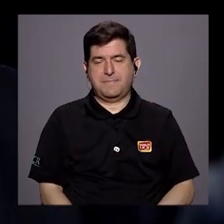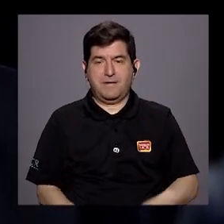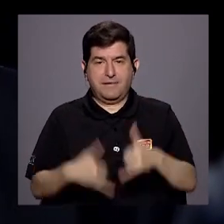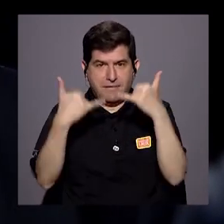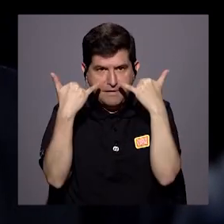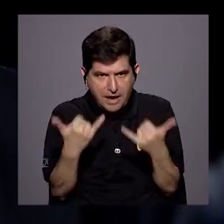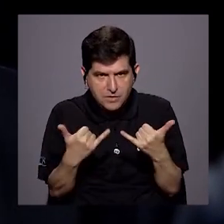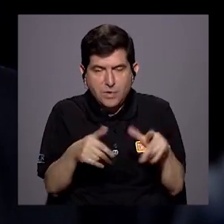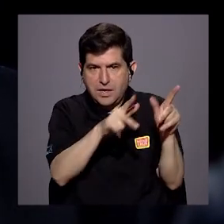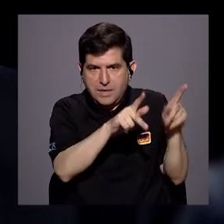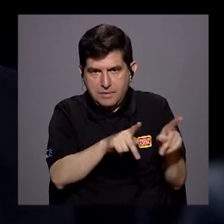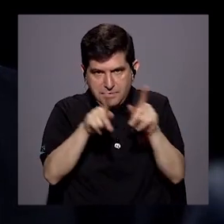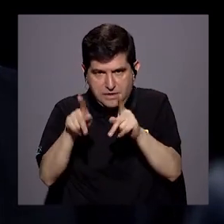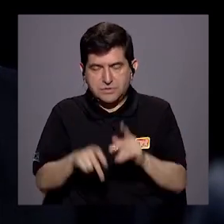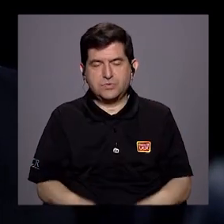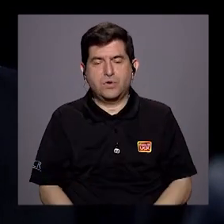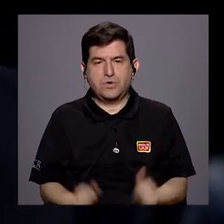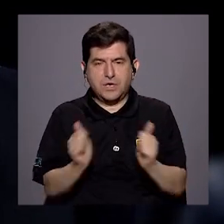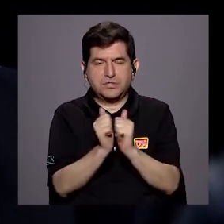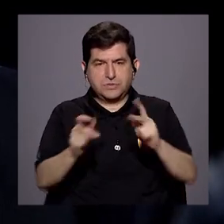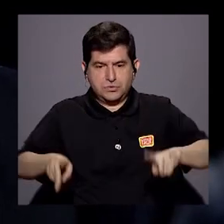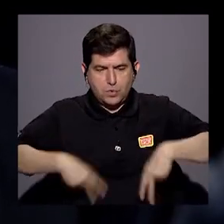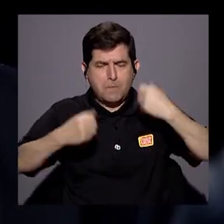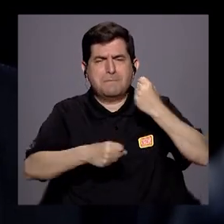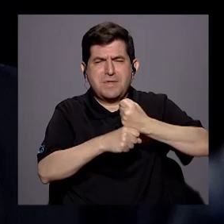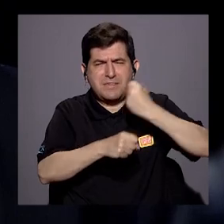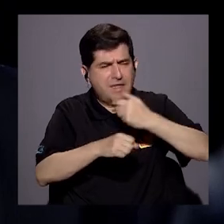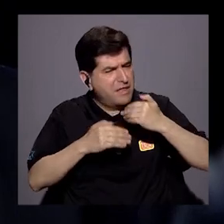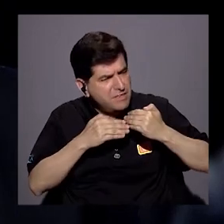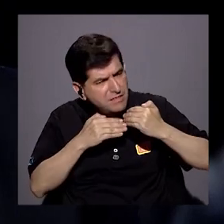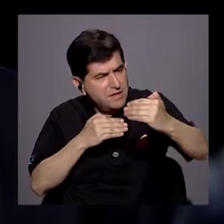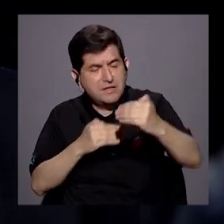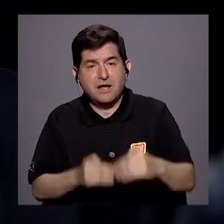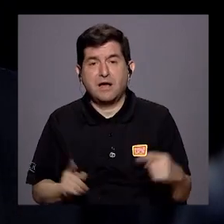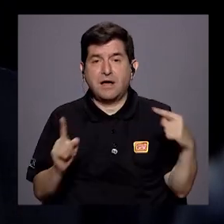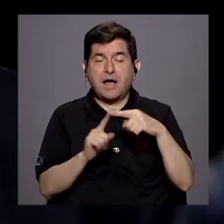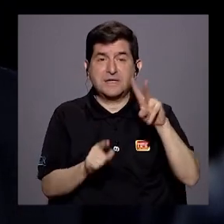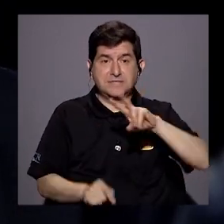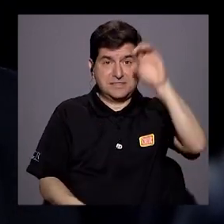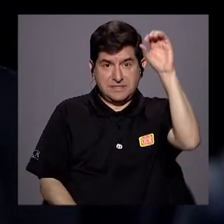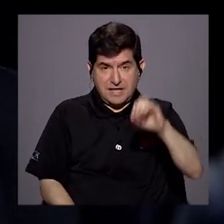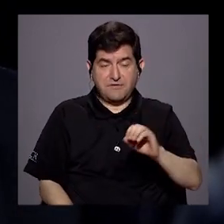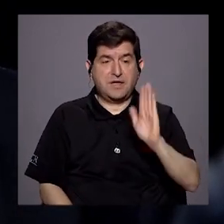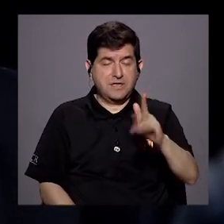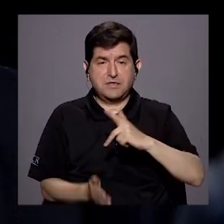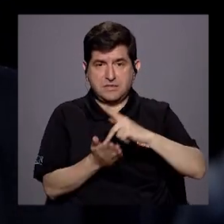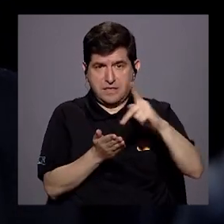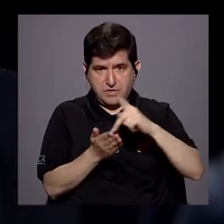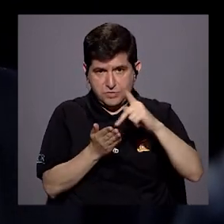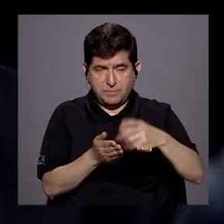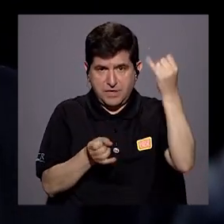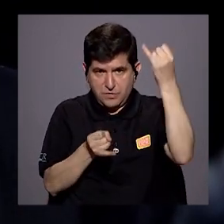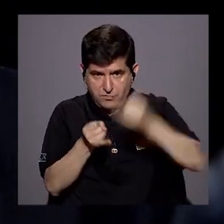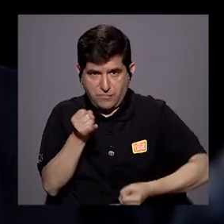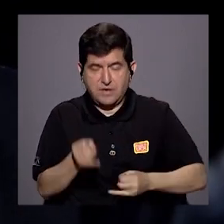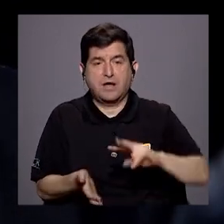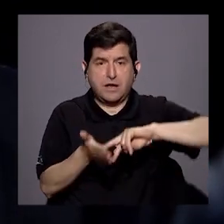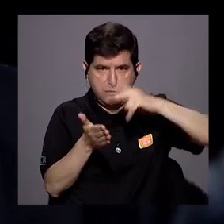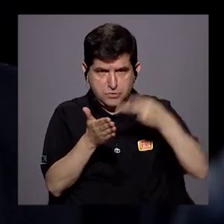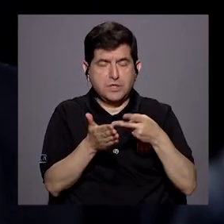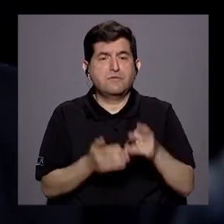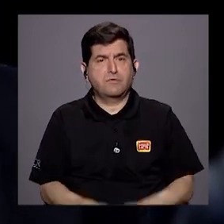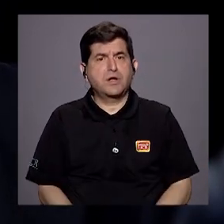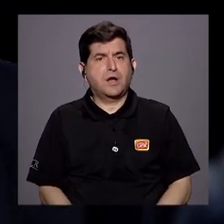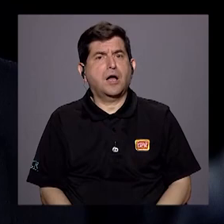este momento para una persona con una vida completa de trabajo puede significar hasta un 20 por ciento de su salario de salida con lo cual es